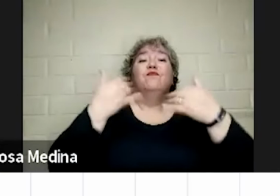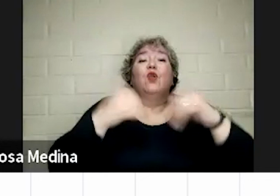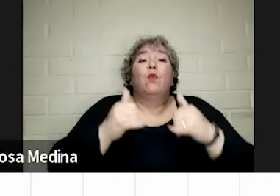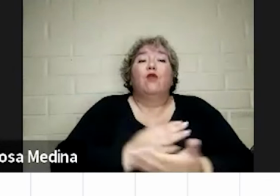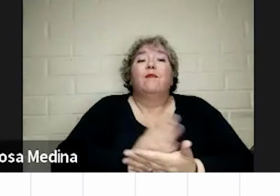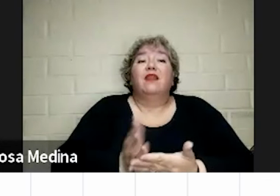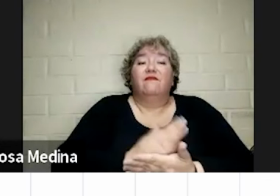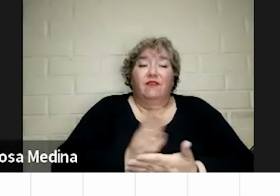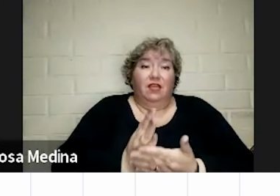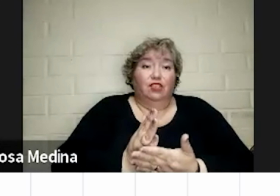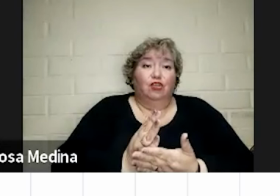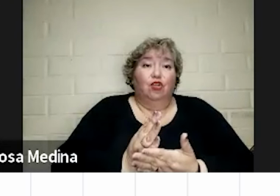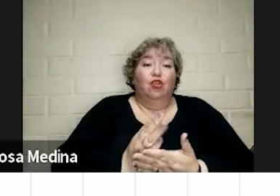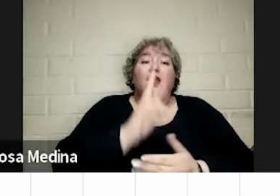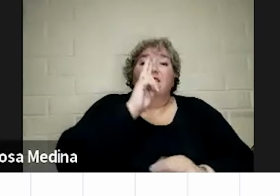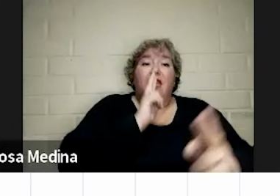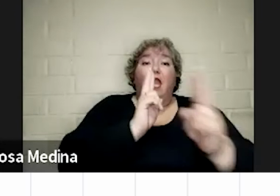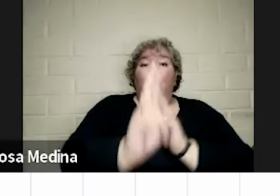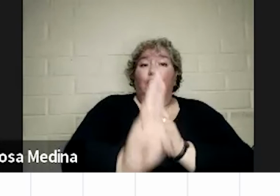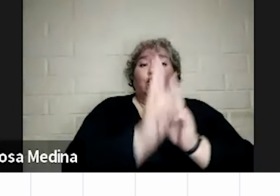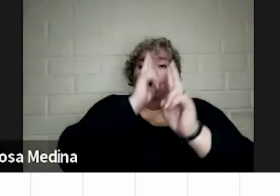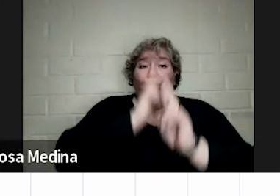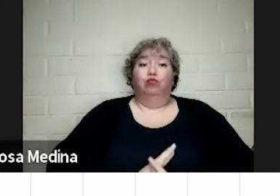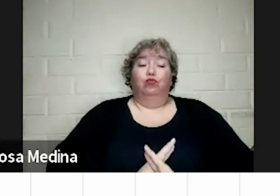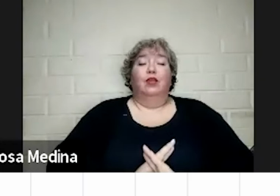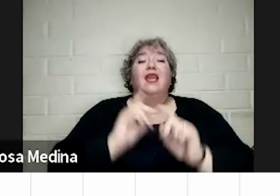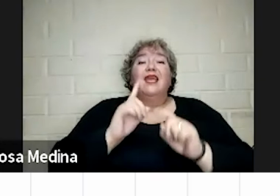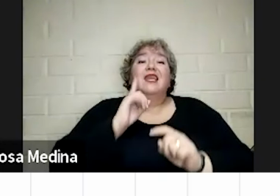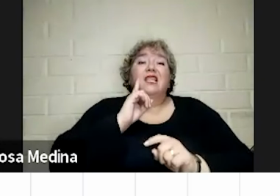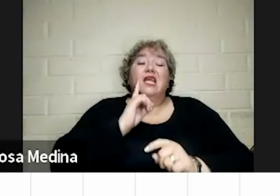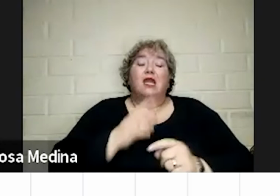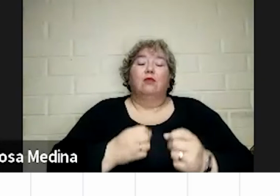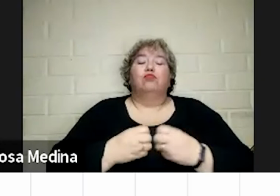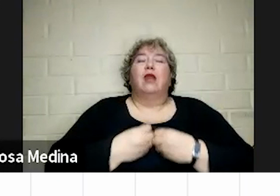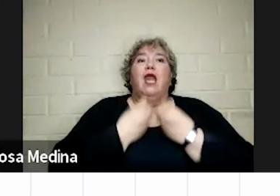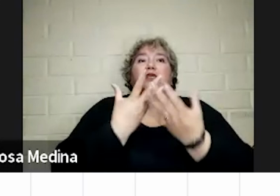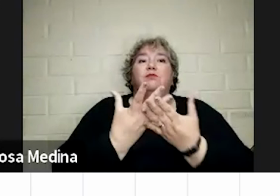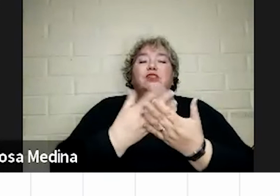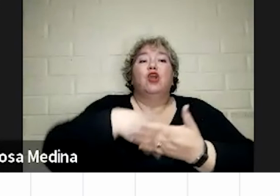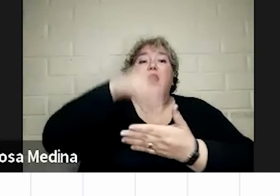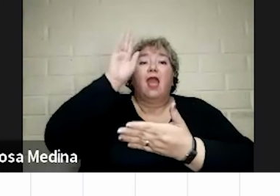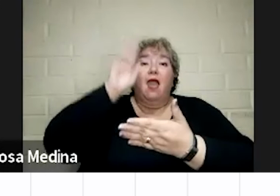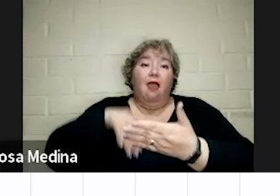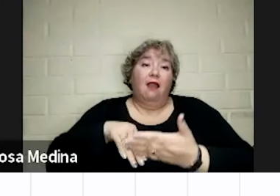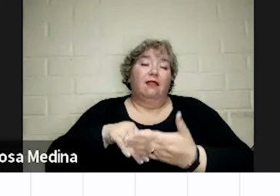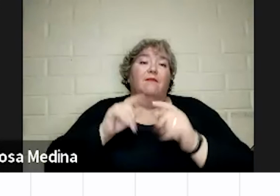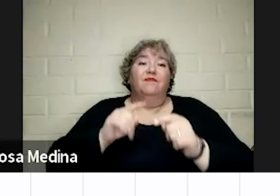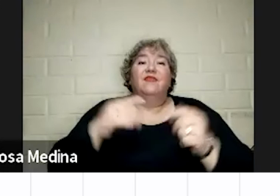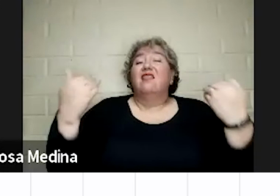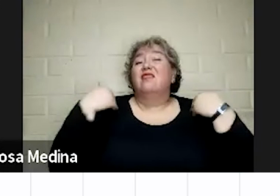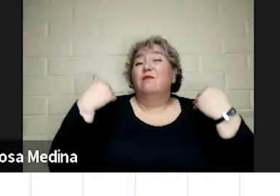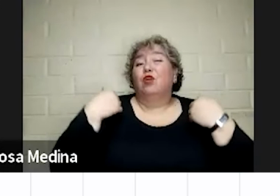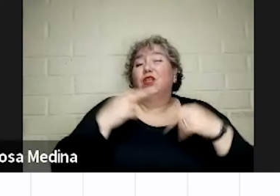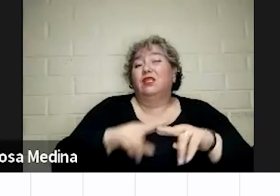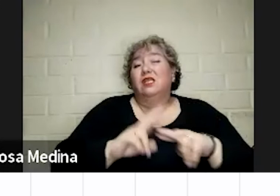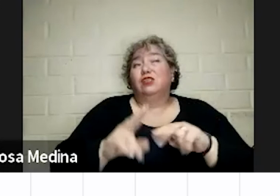planificación, juegos de roles y también juegos que involucren la expresión artística. También algunos deportes, ahí se me olvidó decir, se hizo una investigación